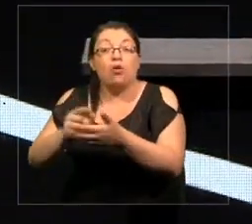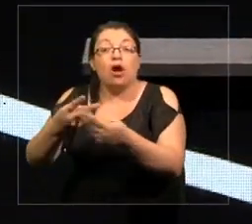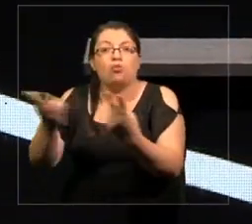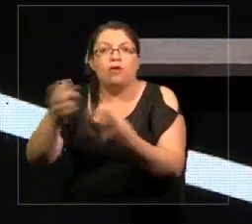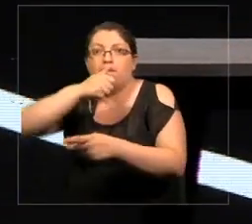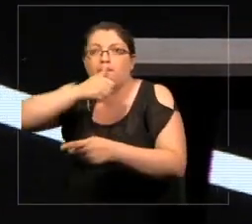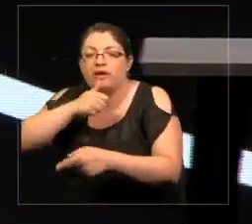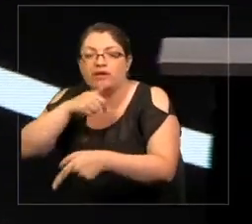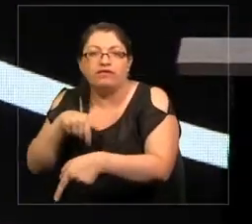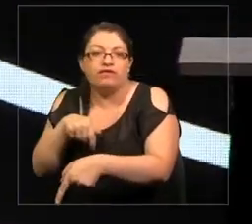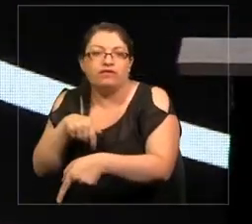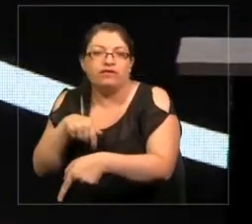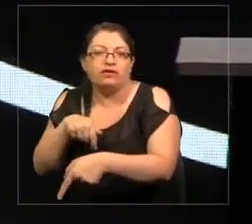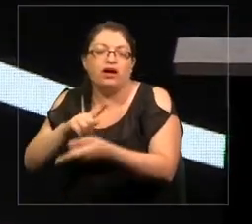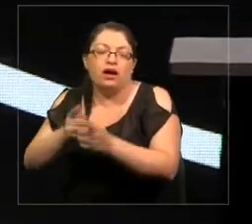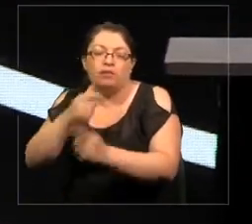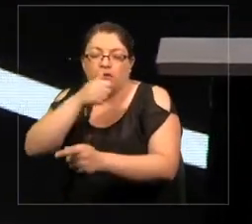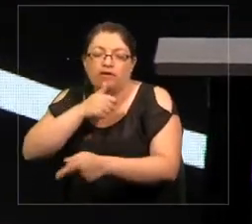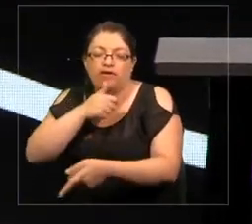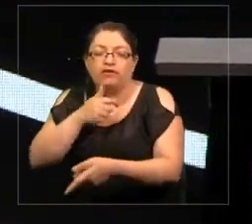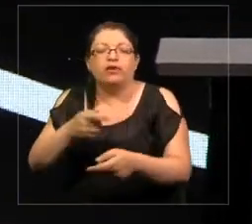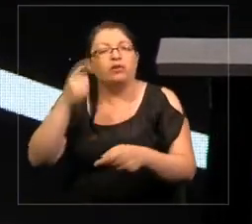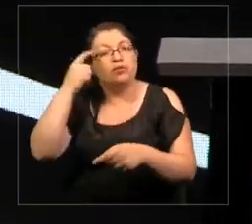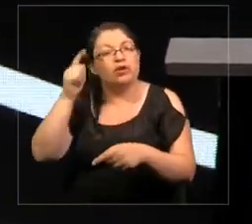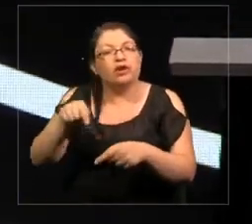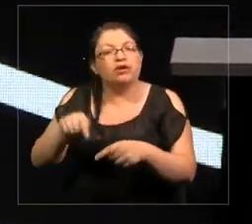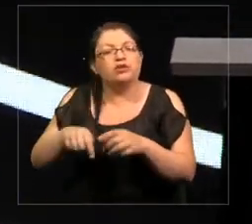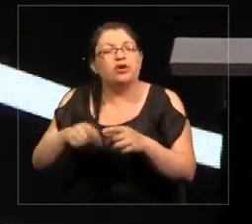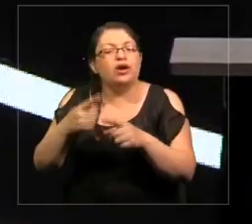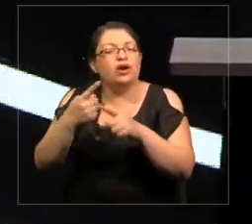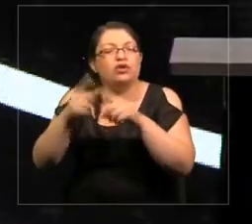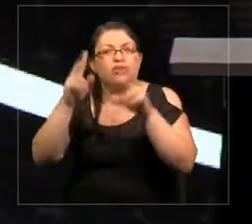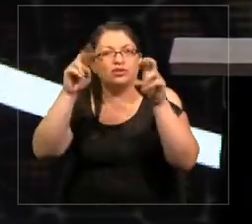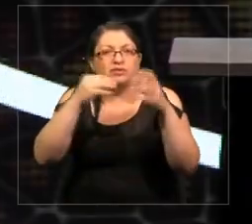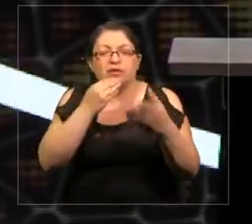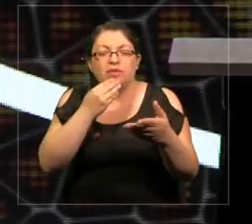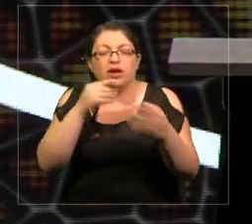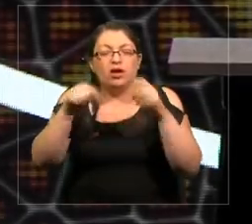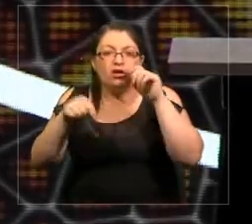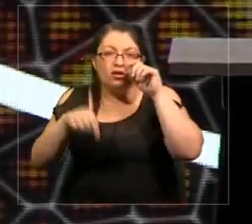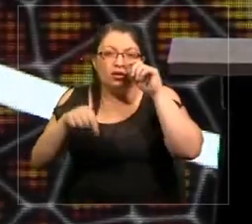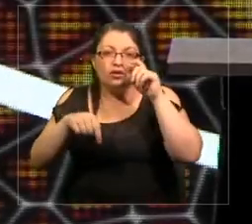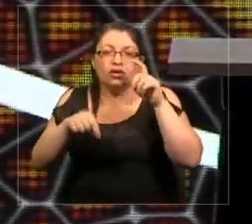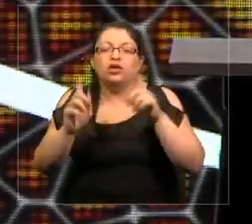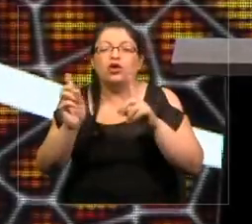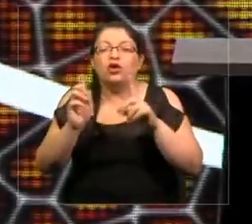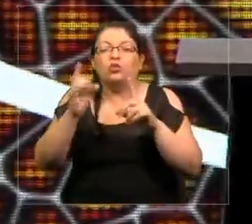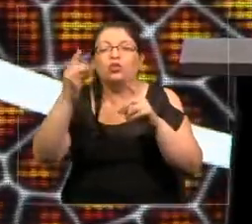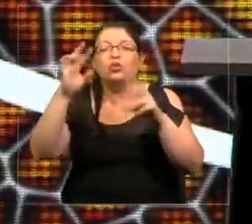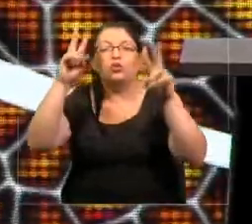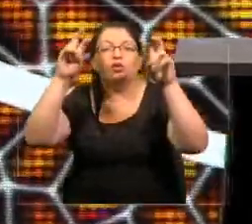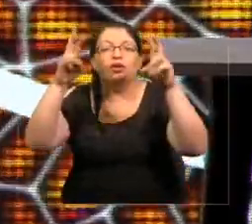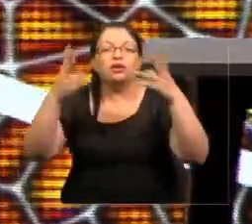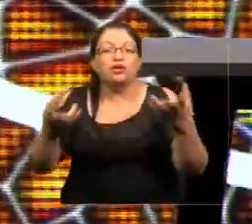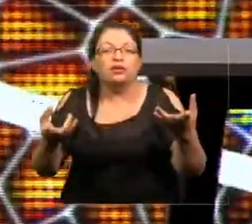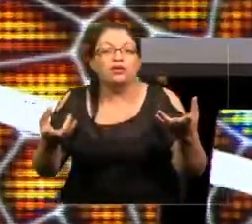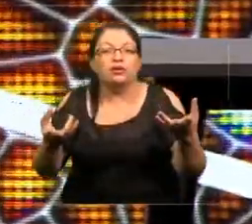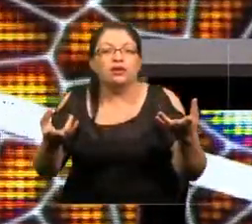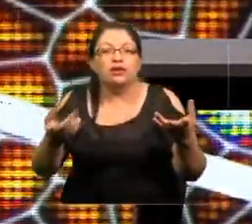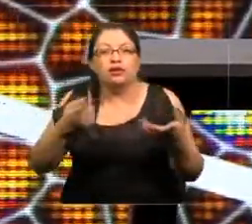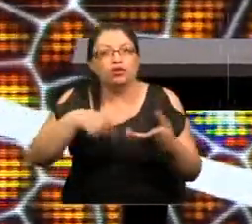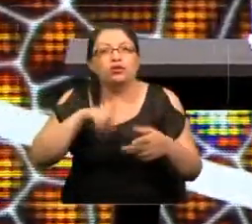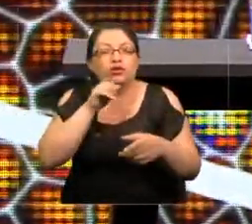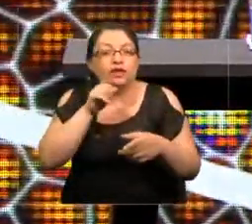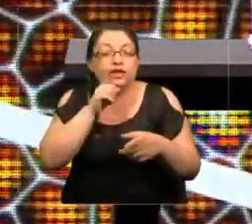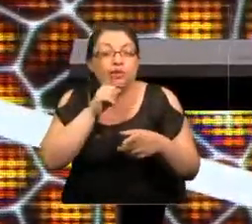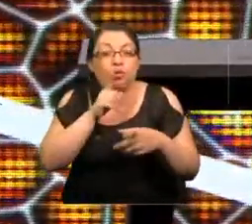fin pero esto va más allá o sea por ejemplo hoy en día no es sólo un tema de que tenemos